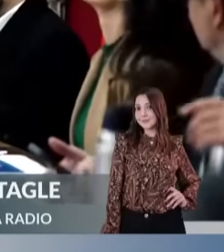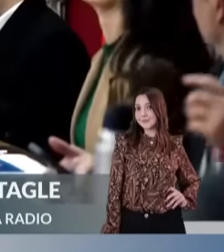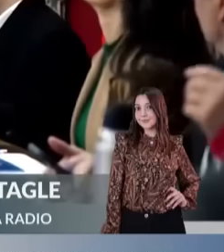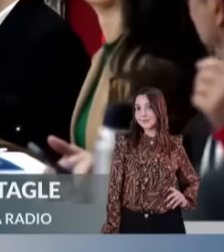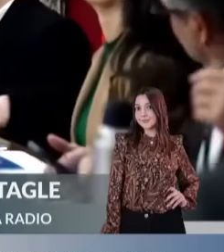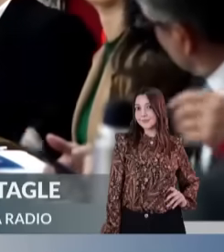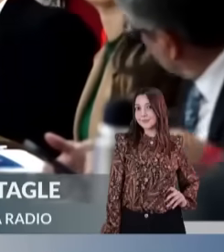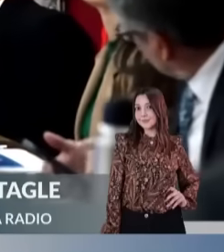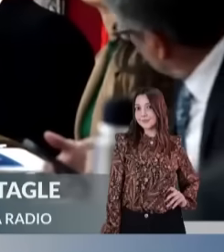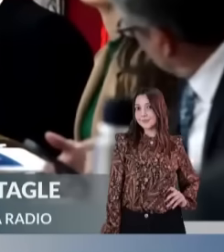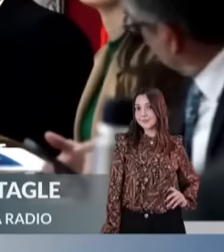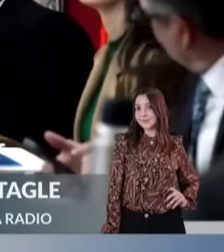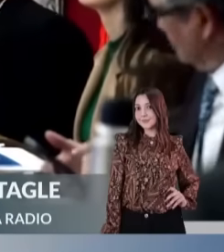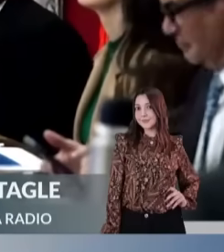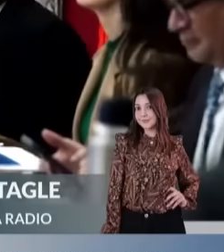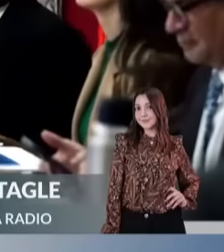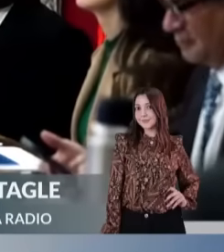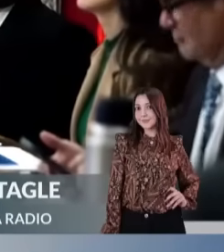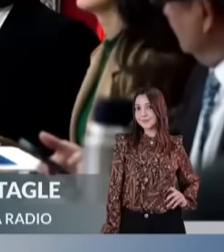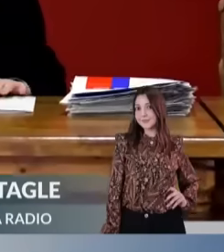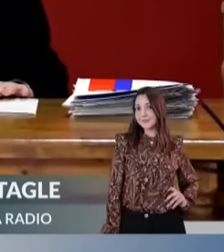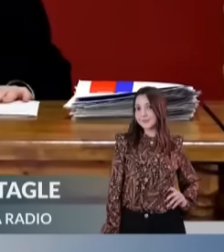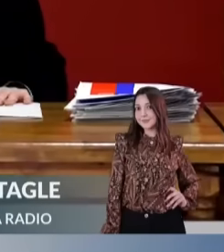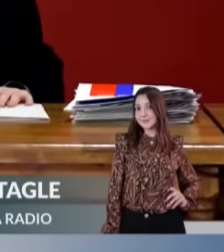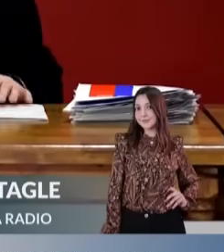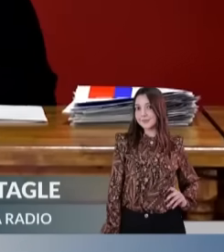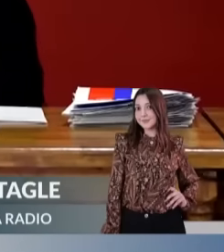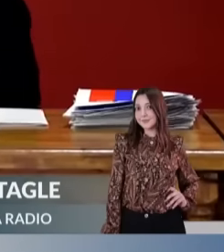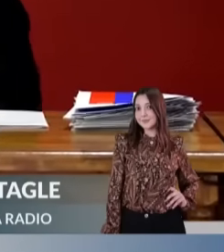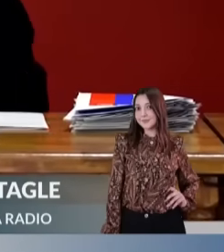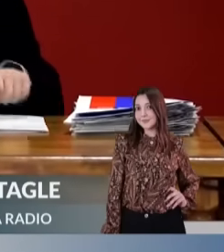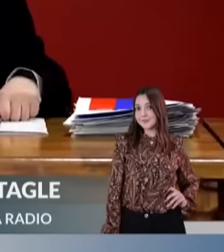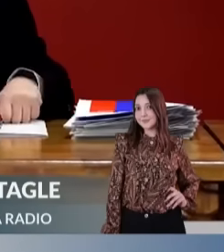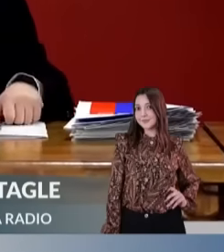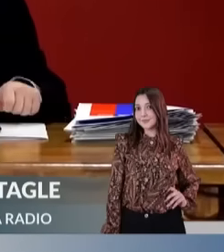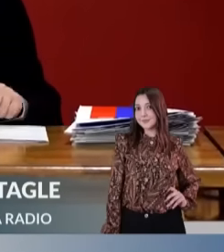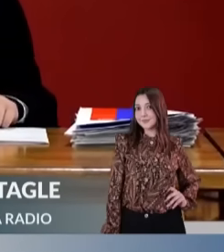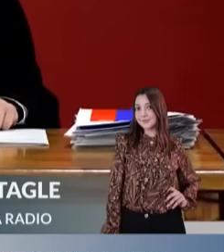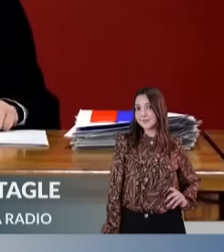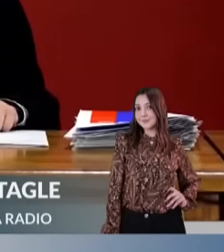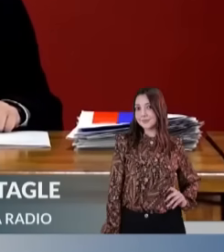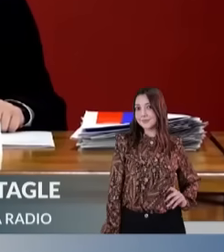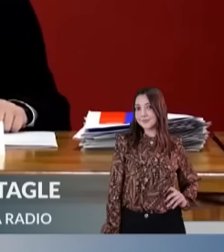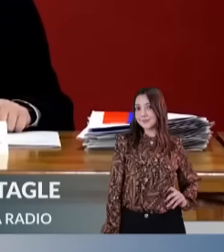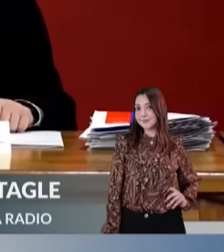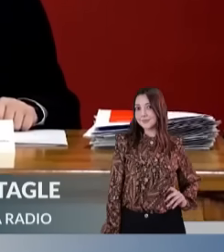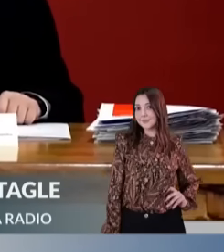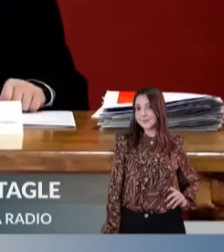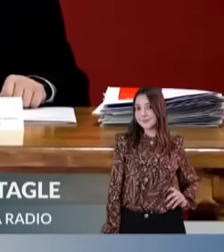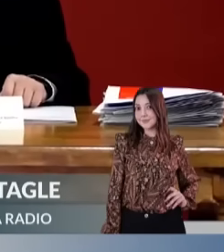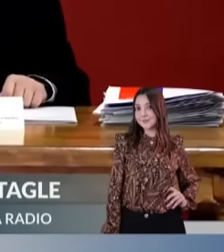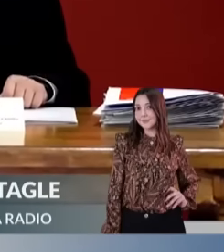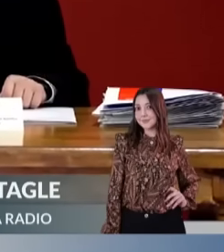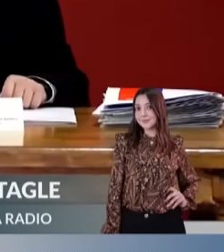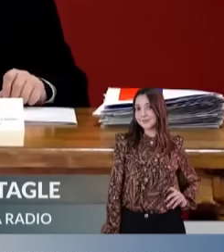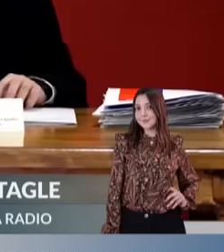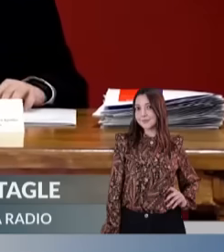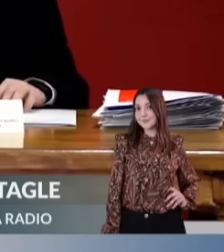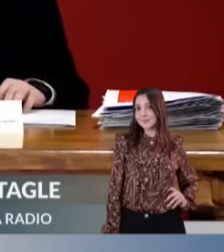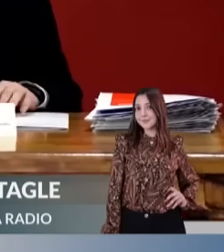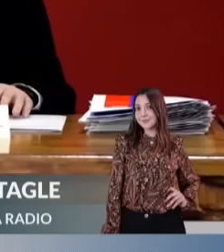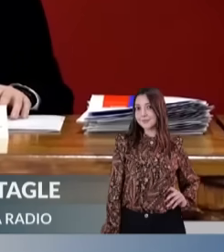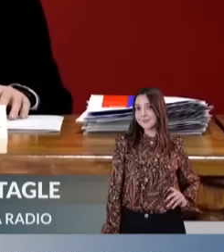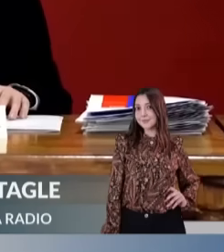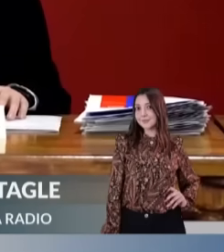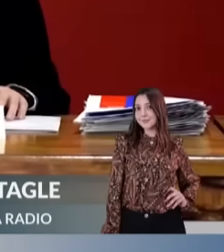qué hacen con la plata. Es de sentido común, así no opera el sistema. Todo esto es de sentido común. El